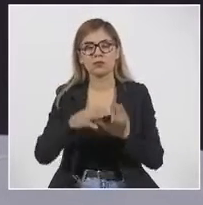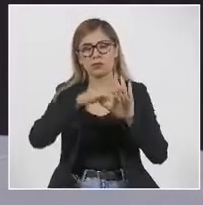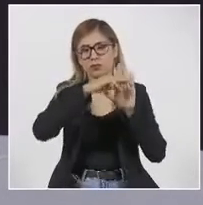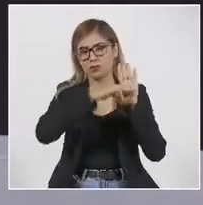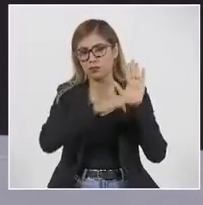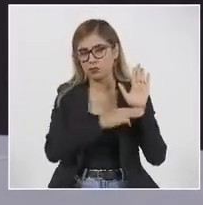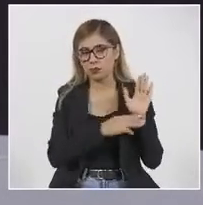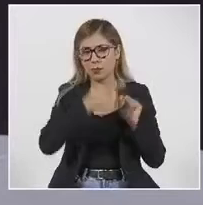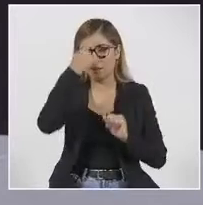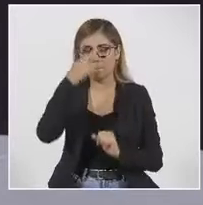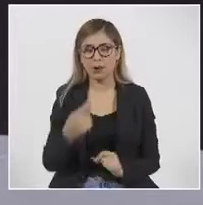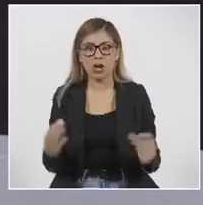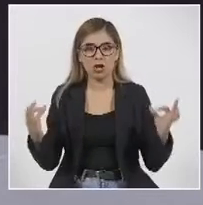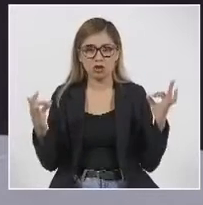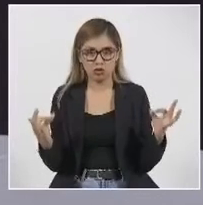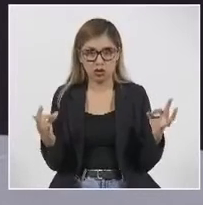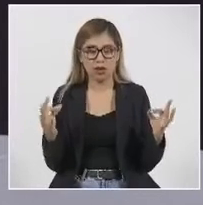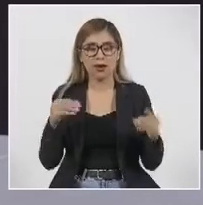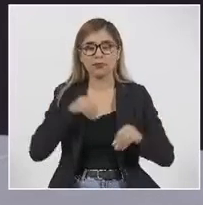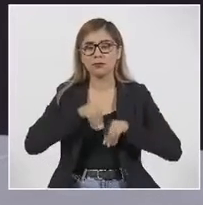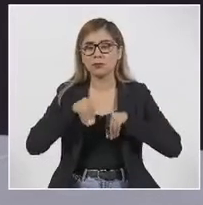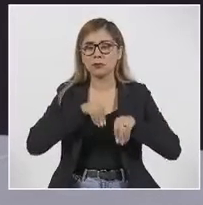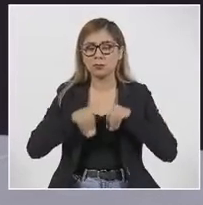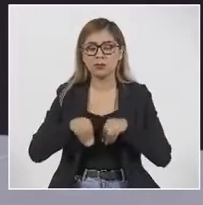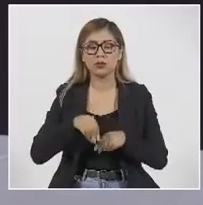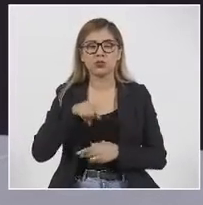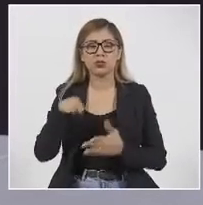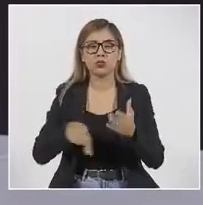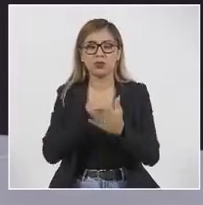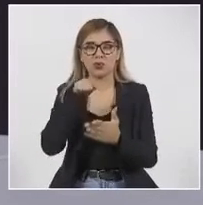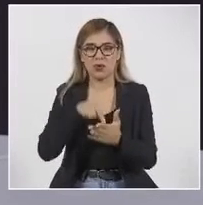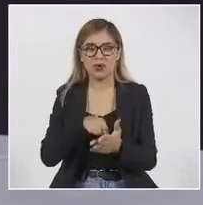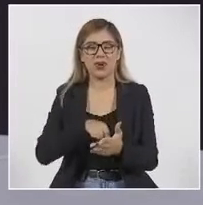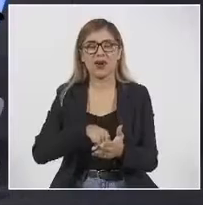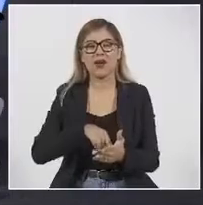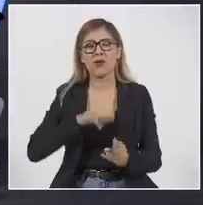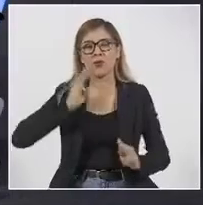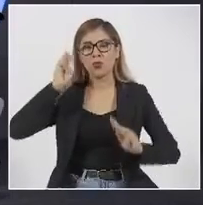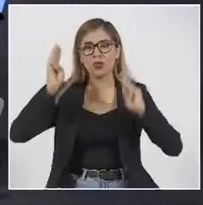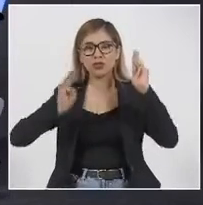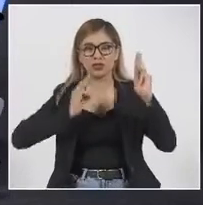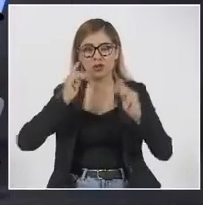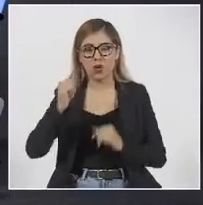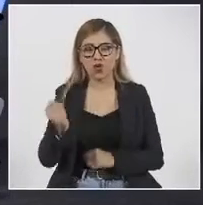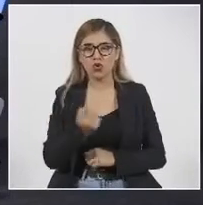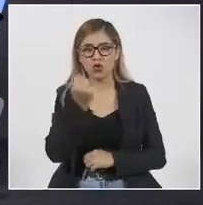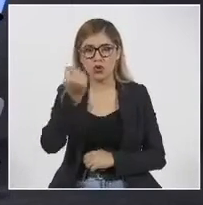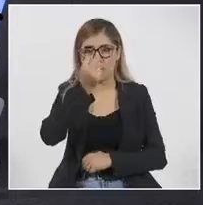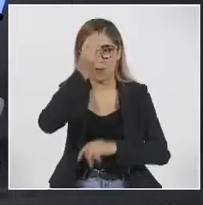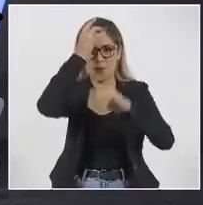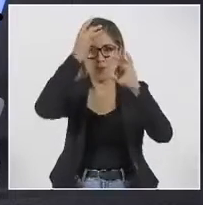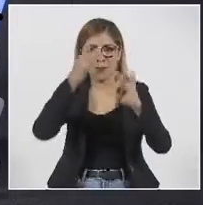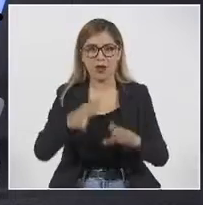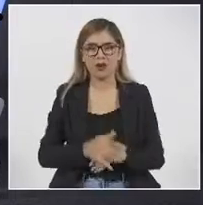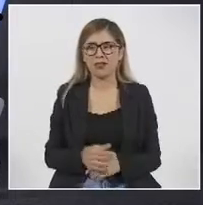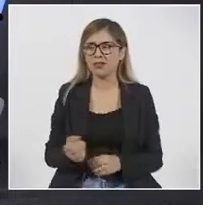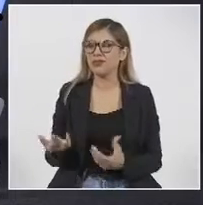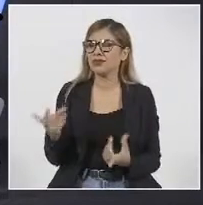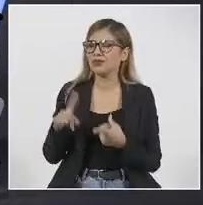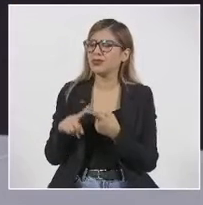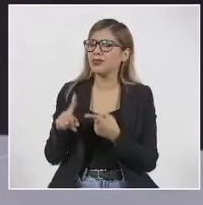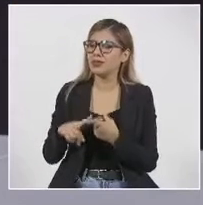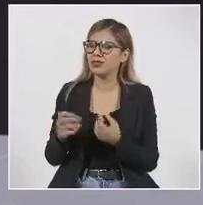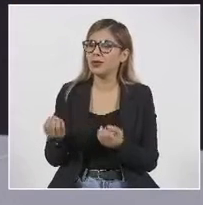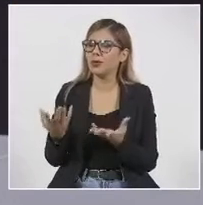de yoga, y será en las instalaciones del Museo Trompo Mágico. ¿A qué hora se va a llevar a cabo? ¿Tiene algún costo?